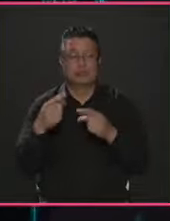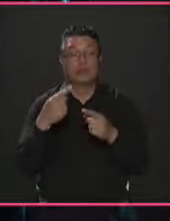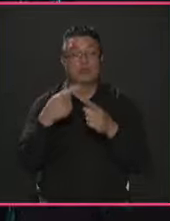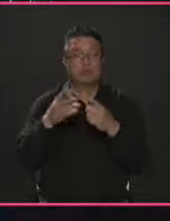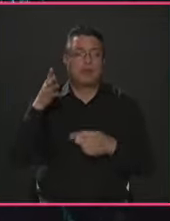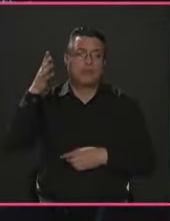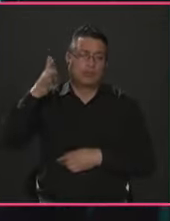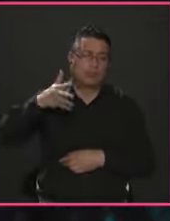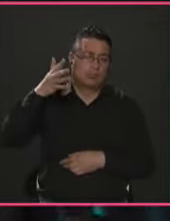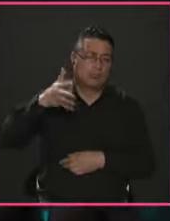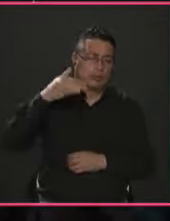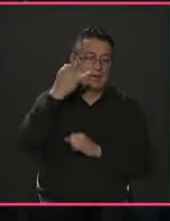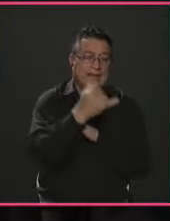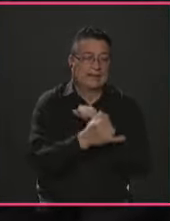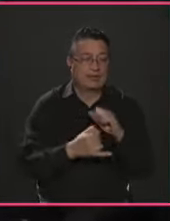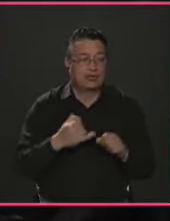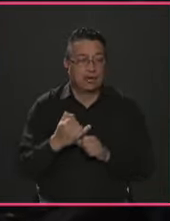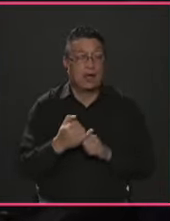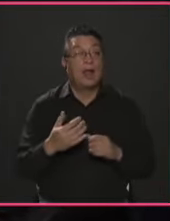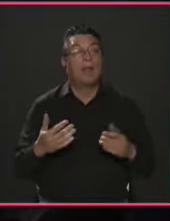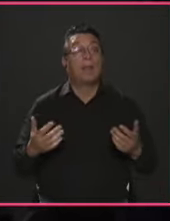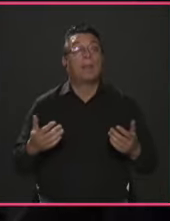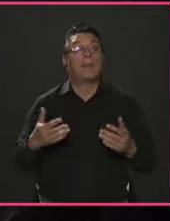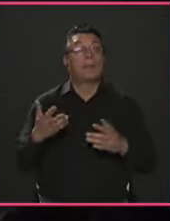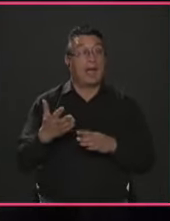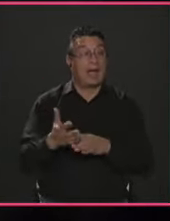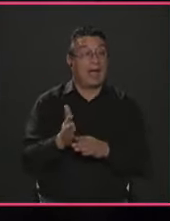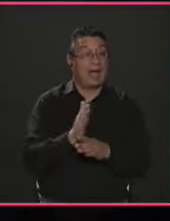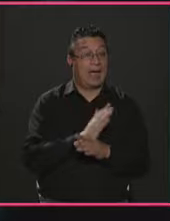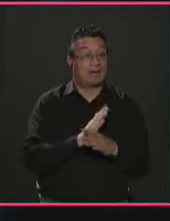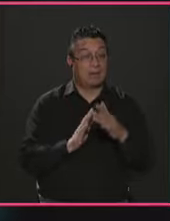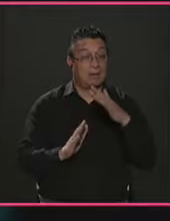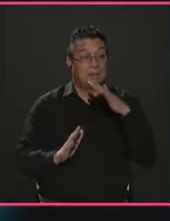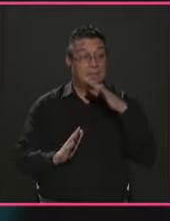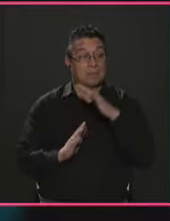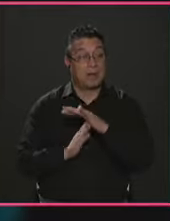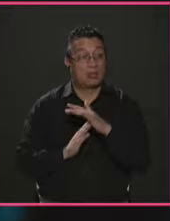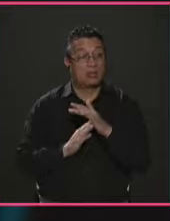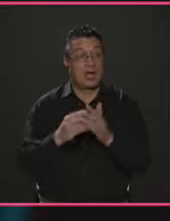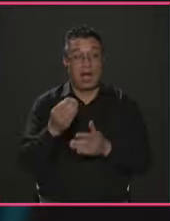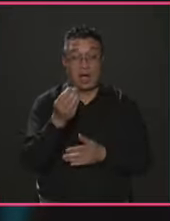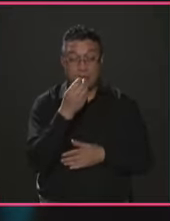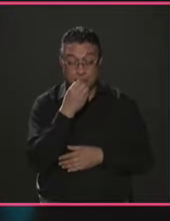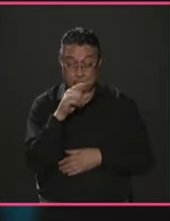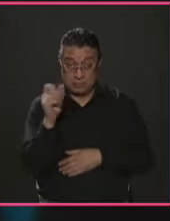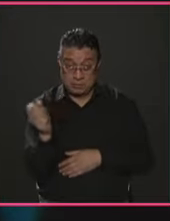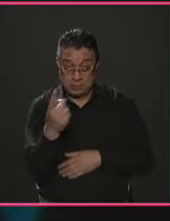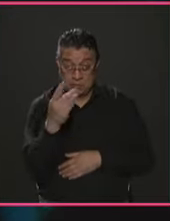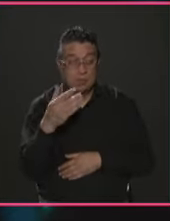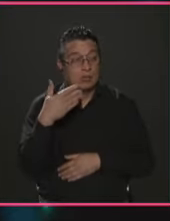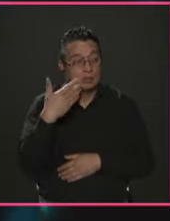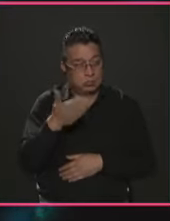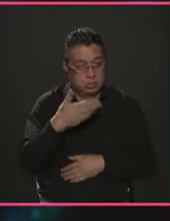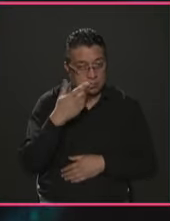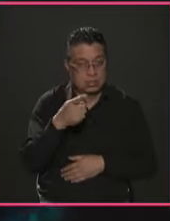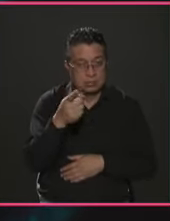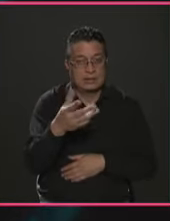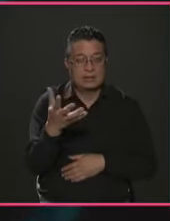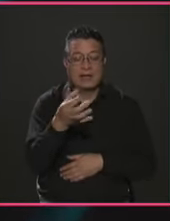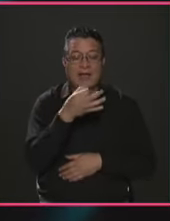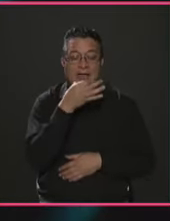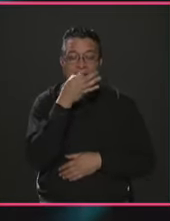conferencias internacionales entonces antes de la pausa que vamos a hacer de almuerzo Los invito a escuchar que